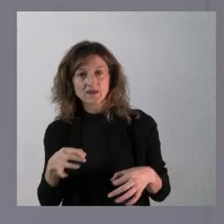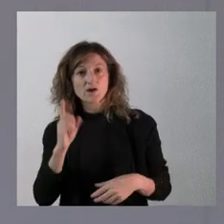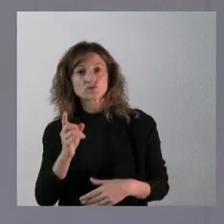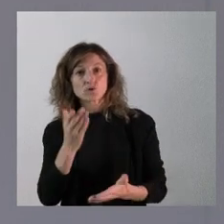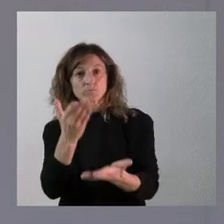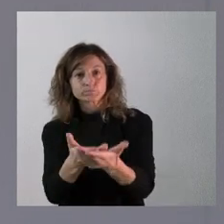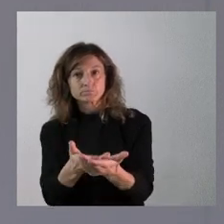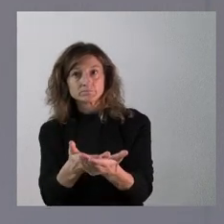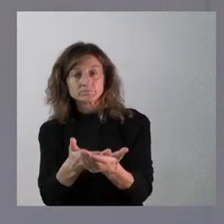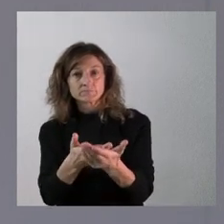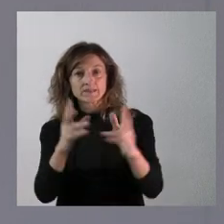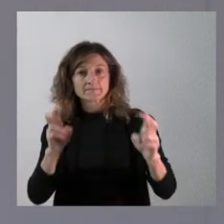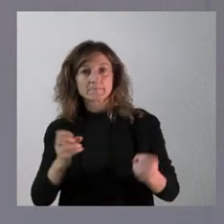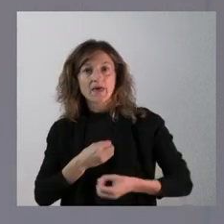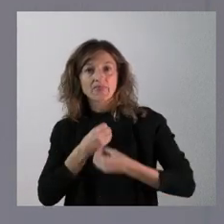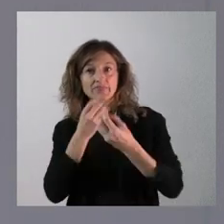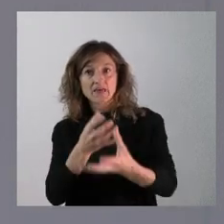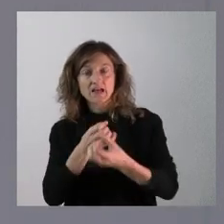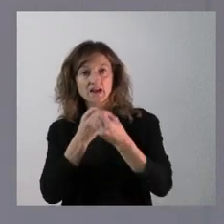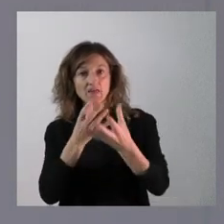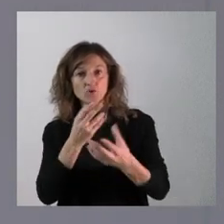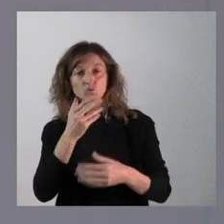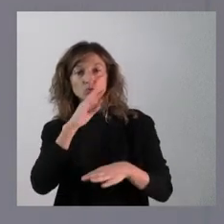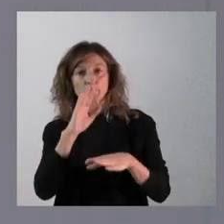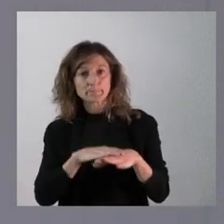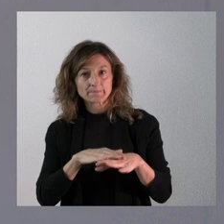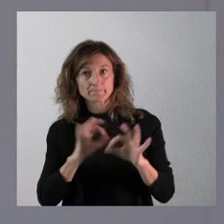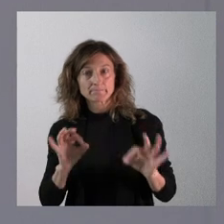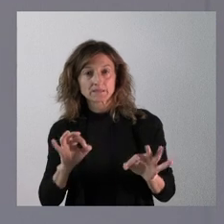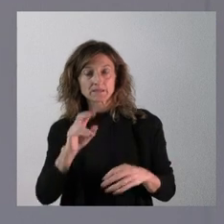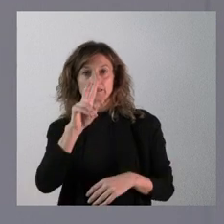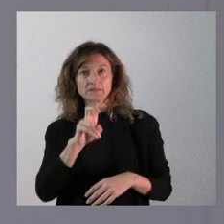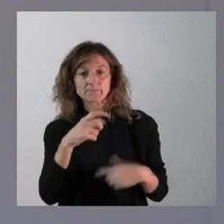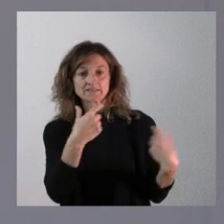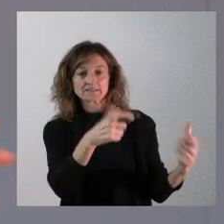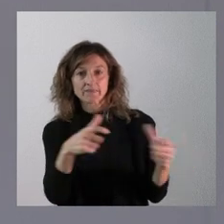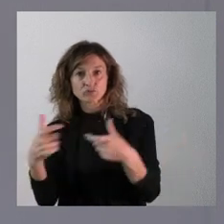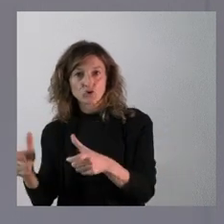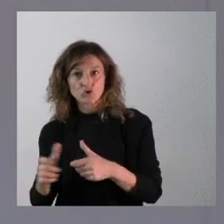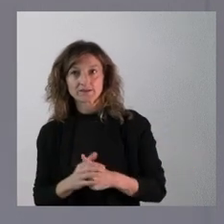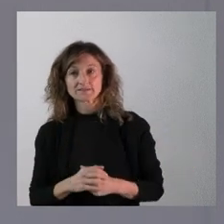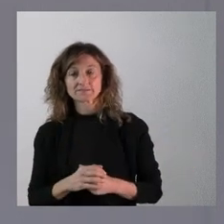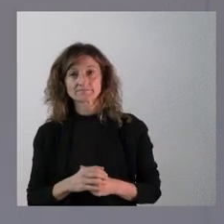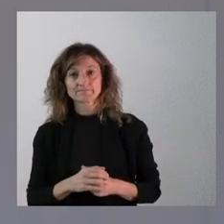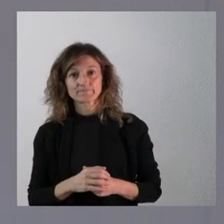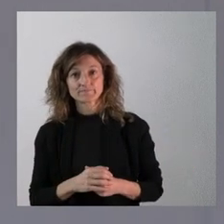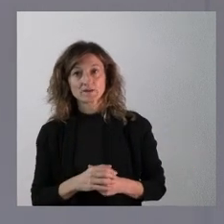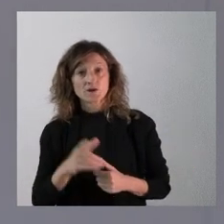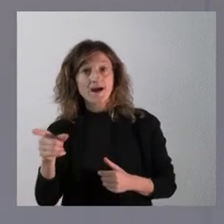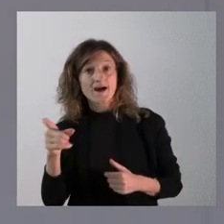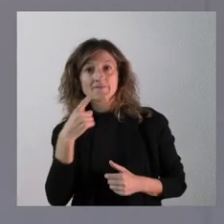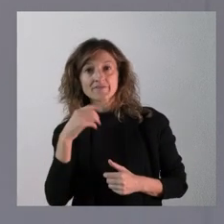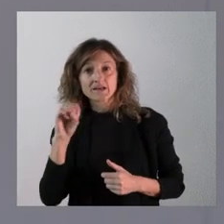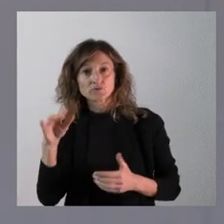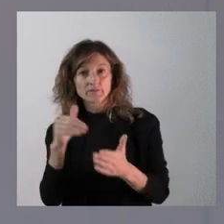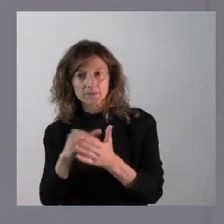pues una declaración de cumplimiento por parte de los sectores afectados efectivamente las cifras que usted maneja